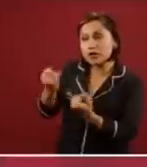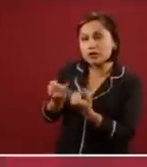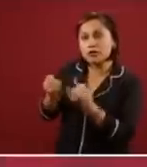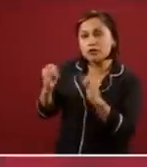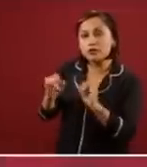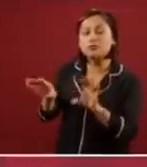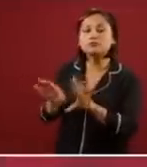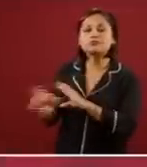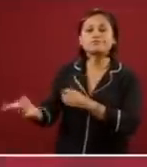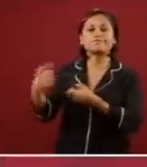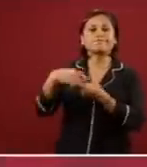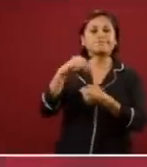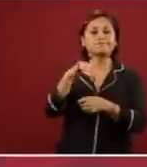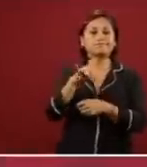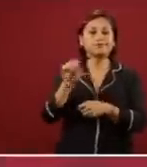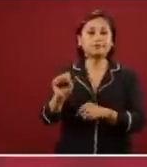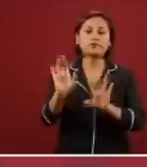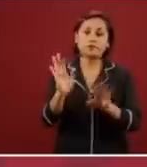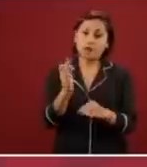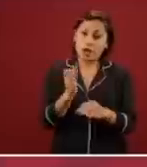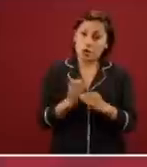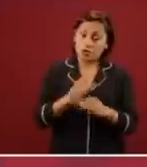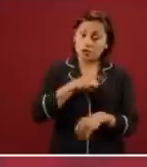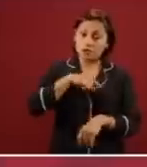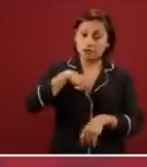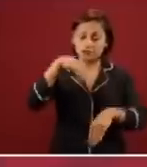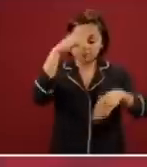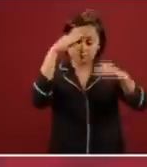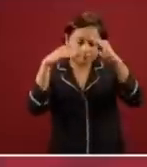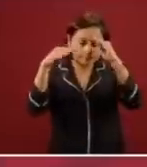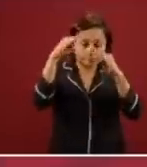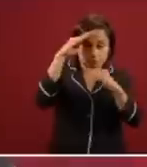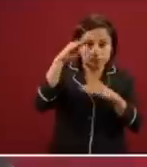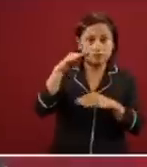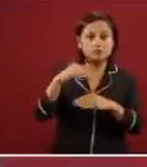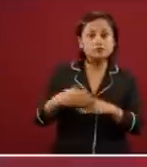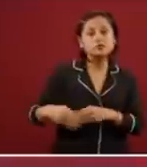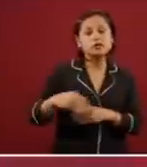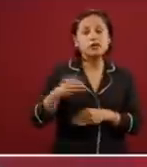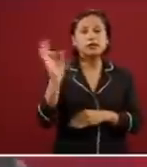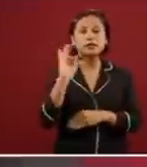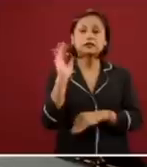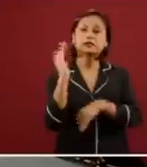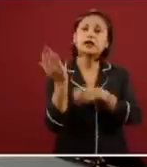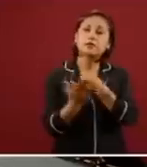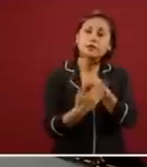estado trabajando y esperamos pronto poder ya anunciar este modelo.